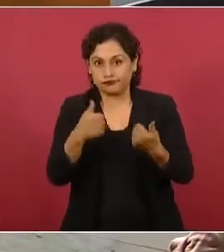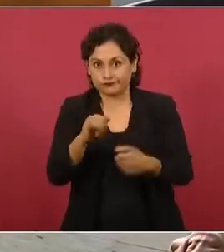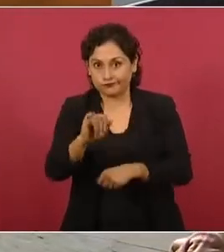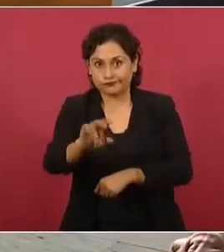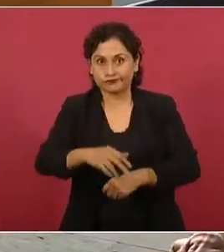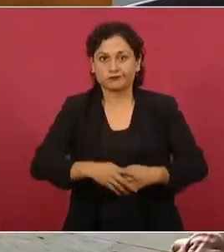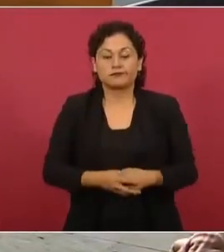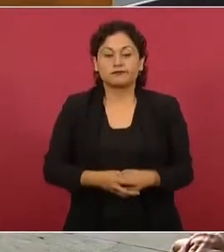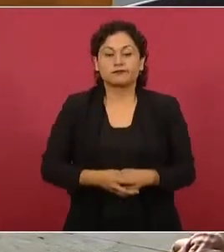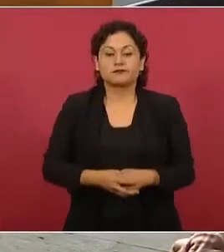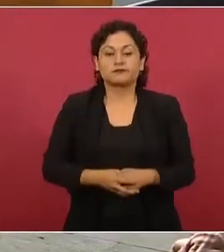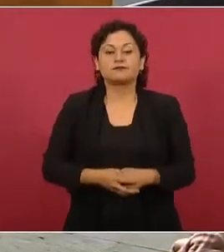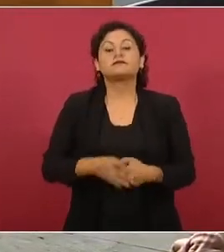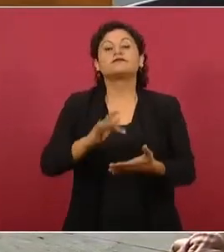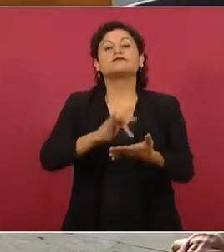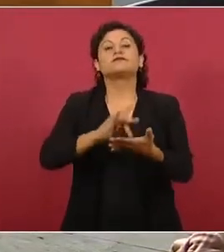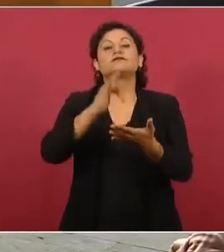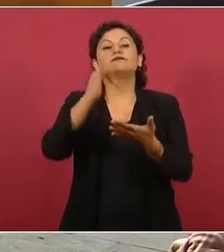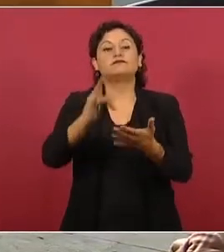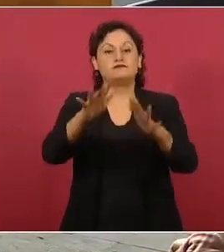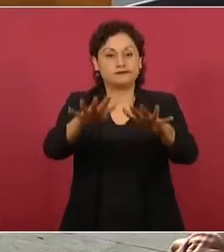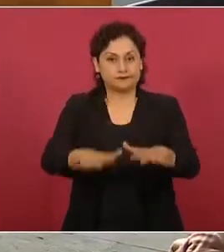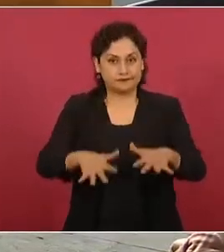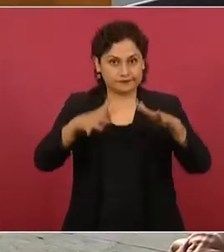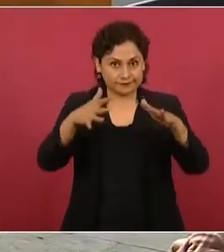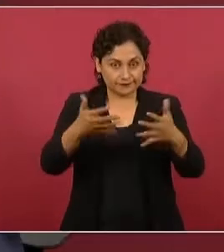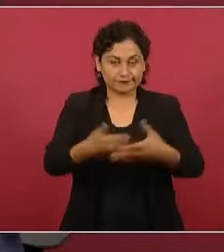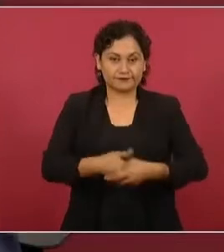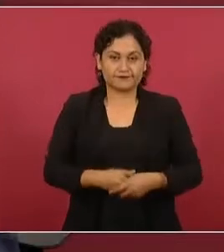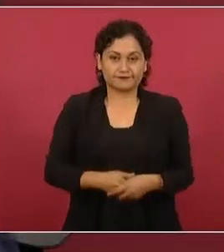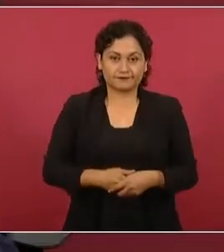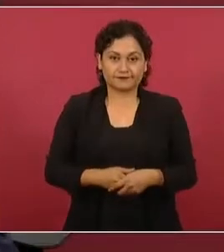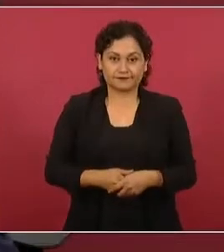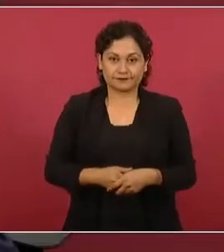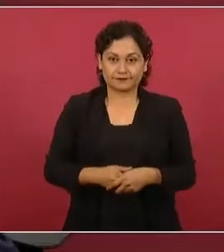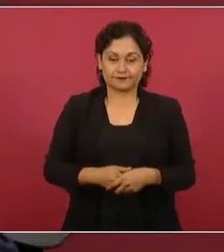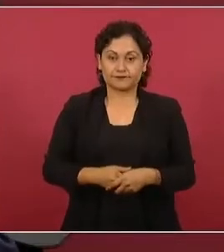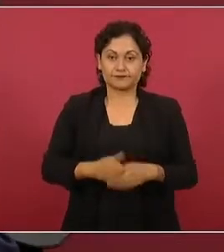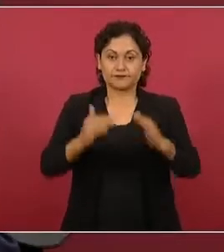Muchas gracias, señores asambleístas, y pasamos al punto 18.